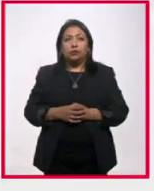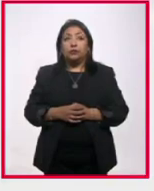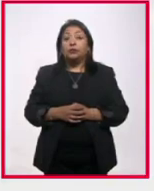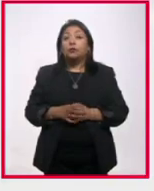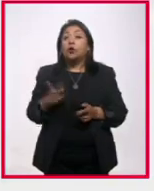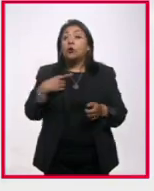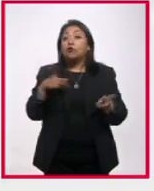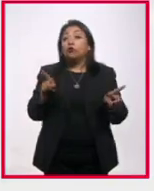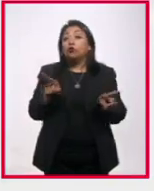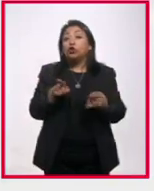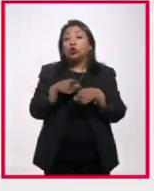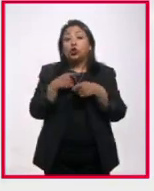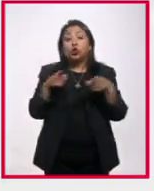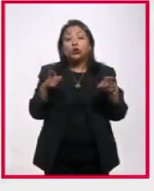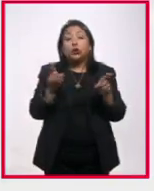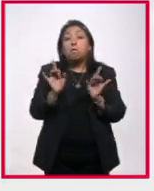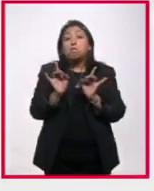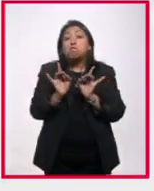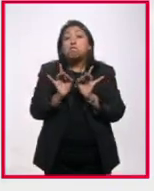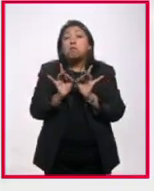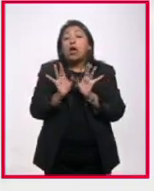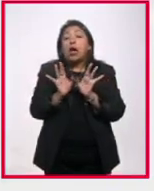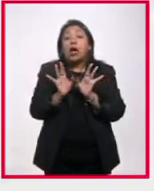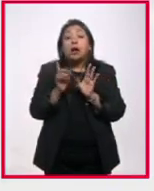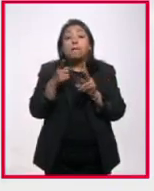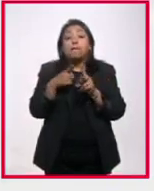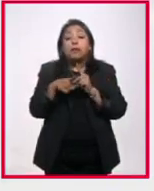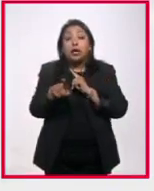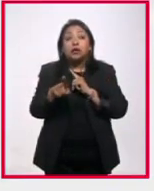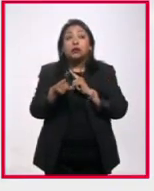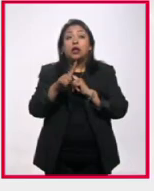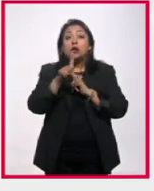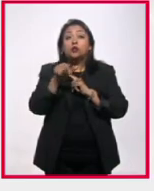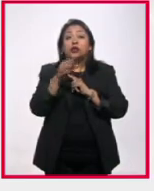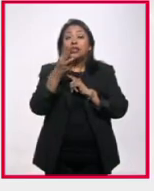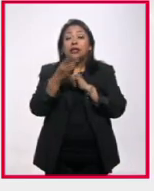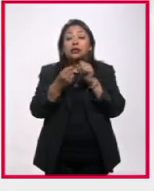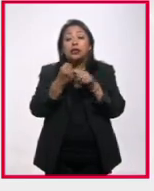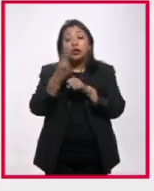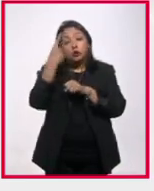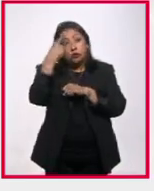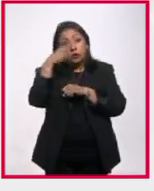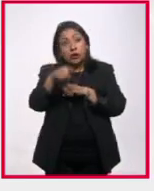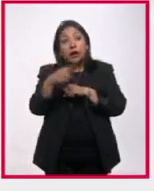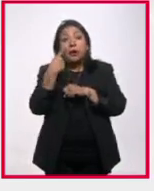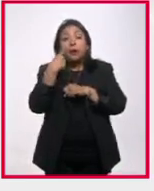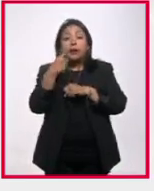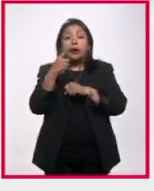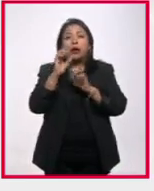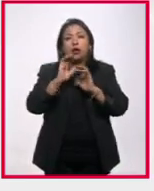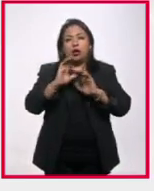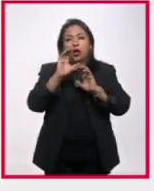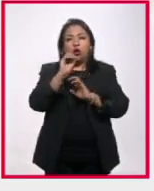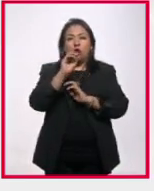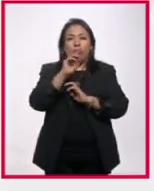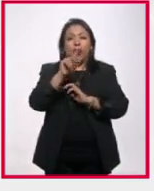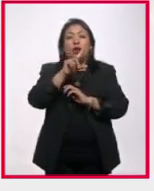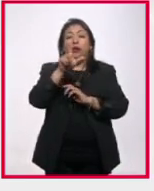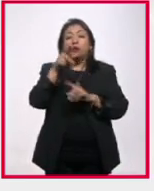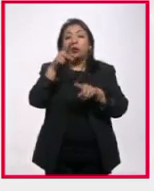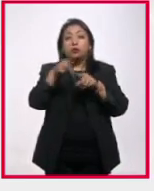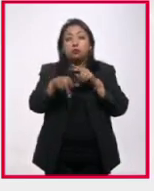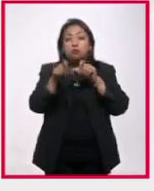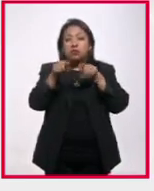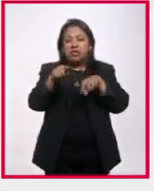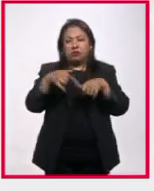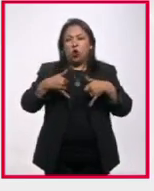Llegó la música en forma azarosa. Ya estando en esas, tuvieron que pasar 3 años para que se encontrara con la ópera. Corte A, ese